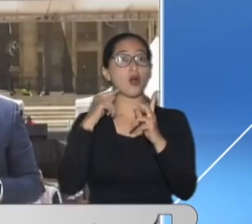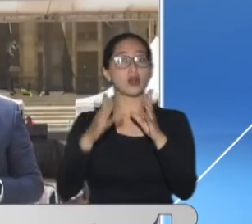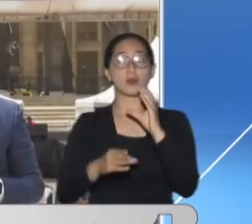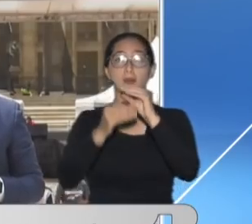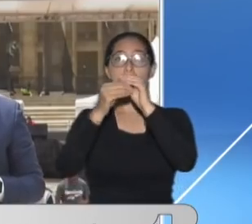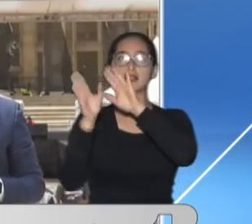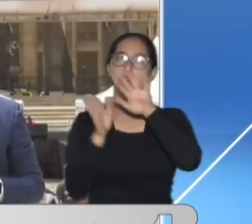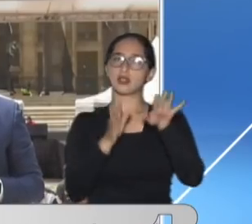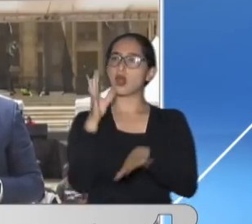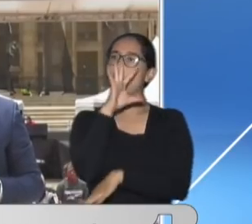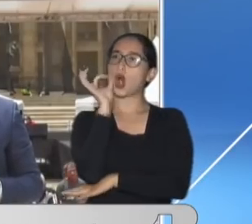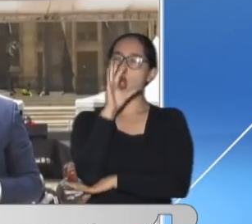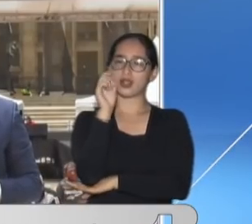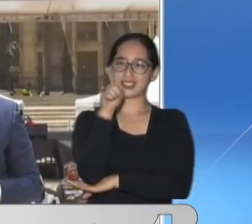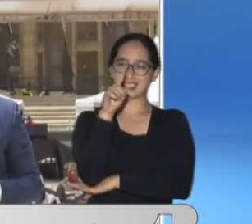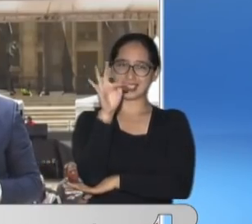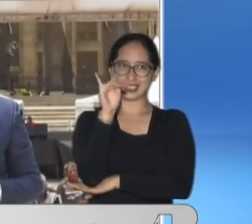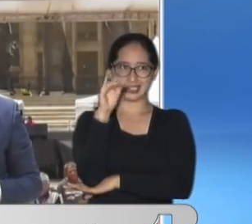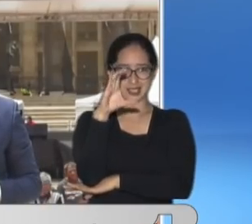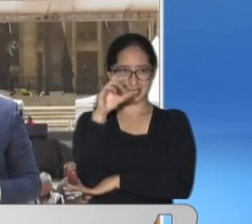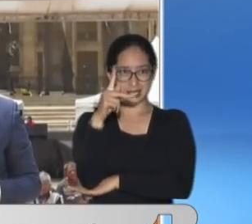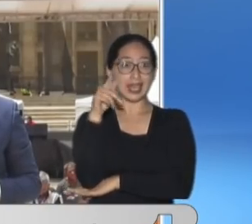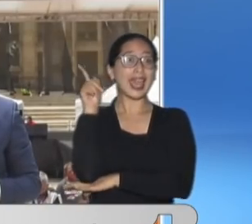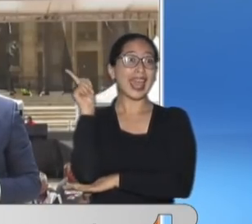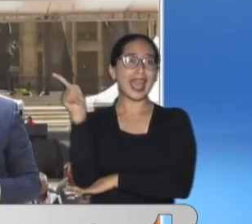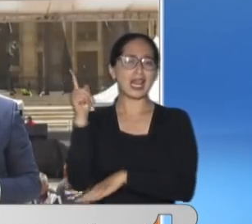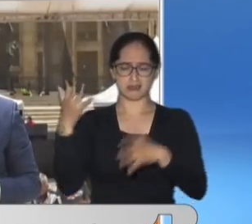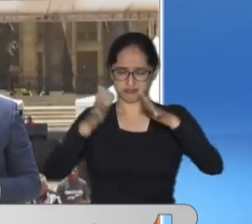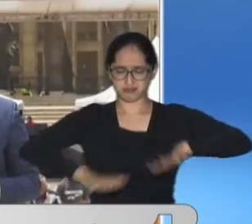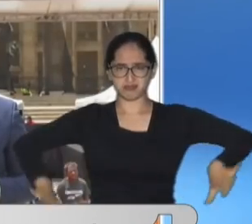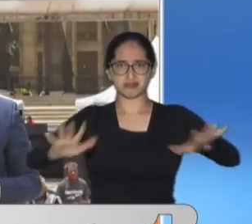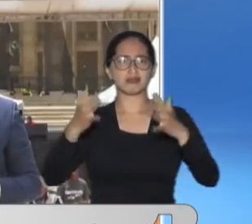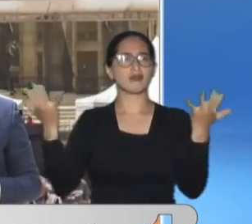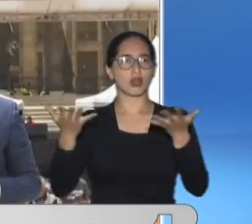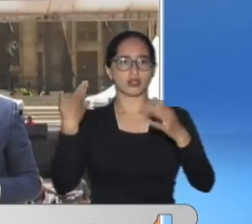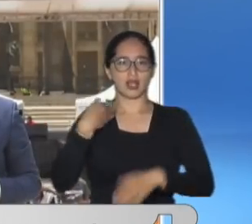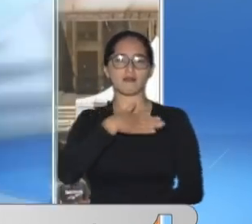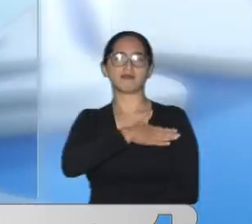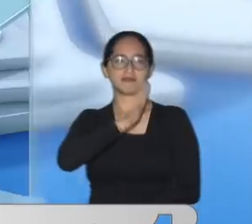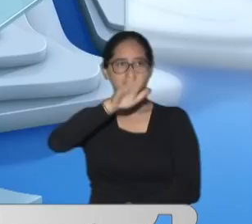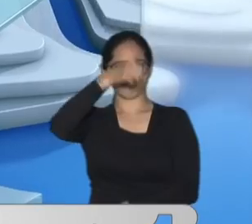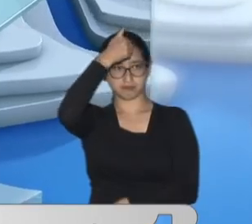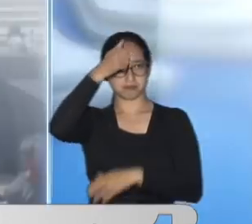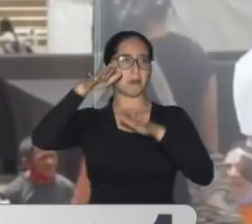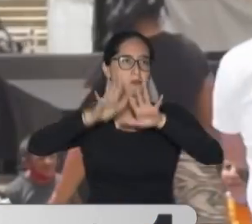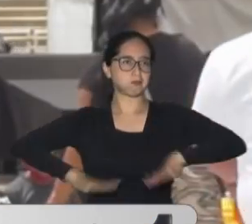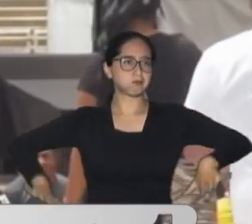encuentra precisamente en la Plaza de Bolívar, lugar hasta donde llegará la minga. Stick, ¿qué pasa en ese lugar?